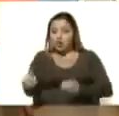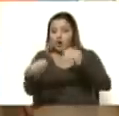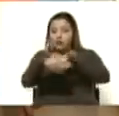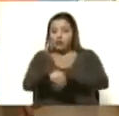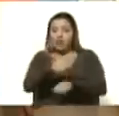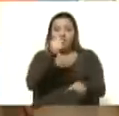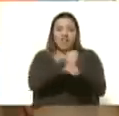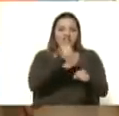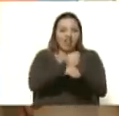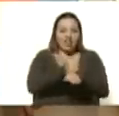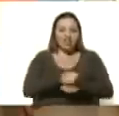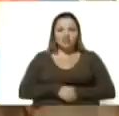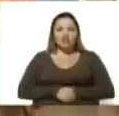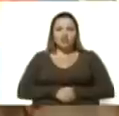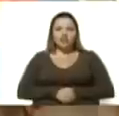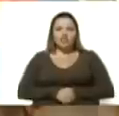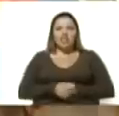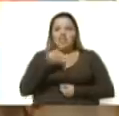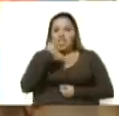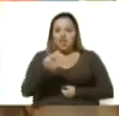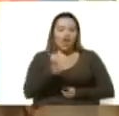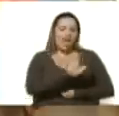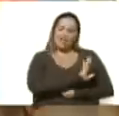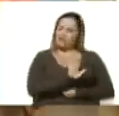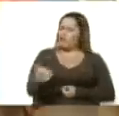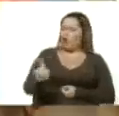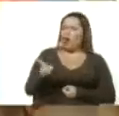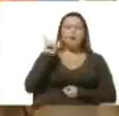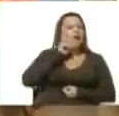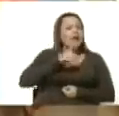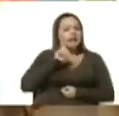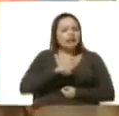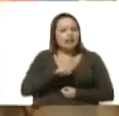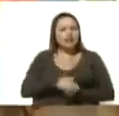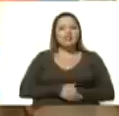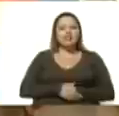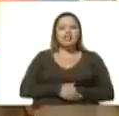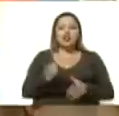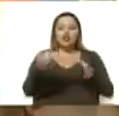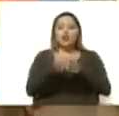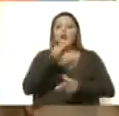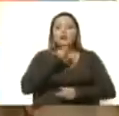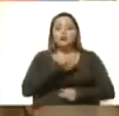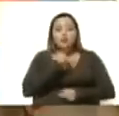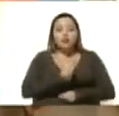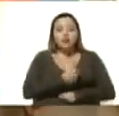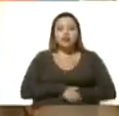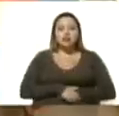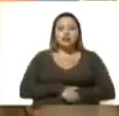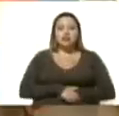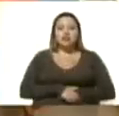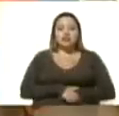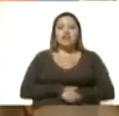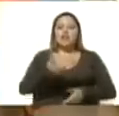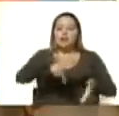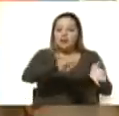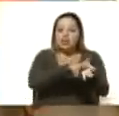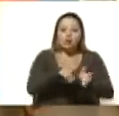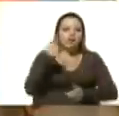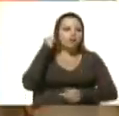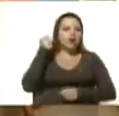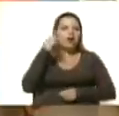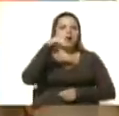CIA. El Mossad israelí secuestra a Carlos Lam, según Tito Viloria, y lo repetía luego Maggi Cumare en todas